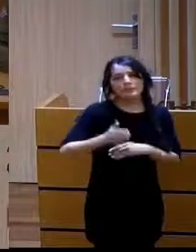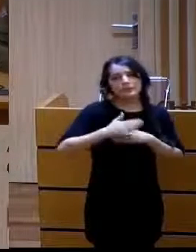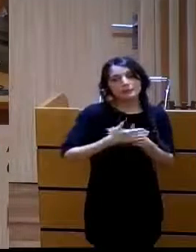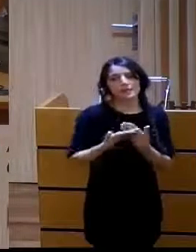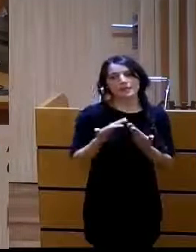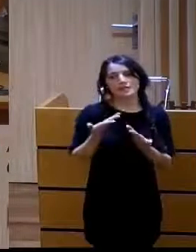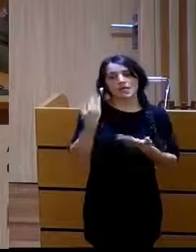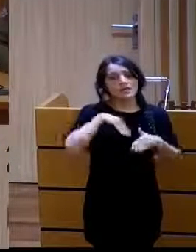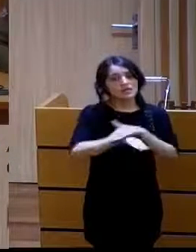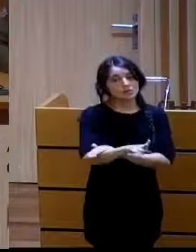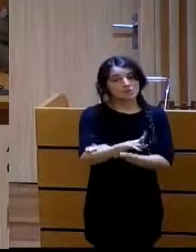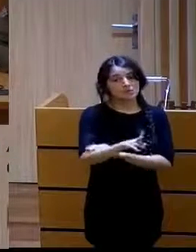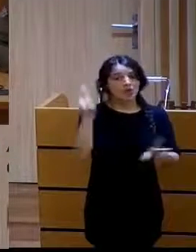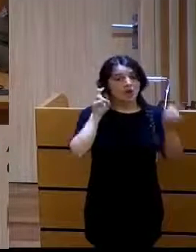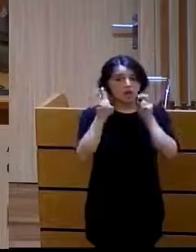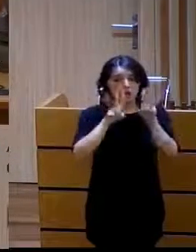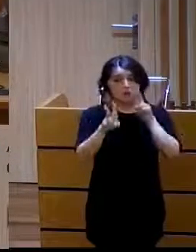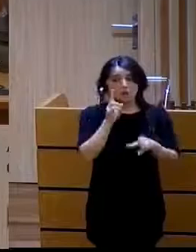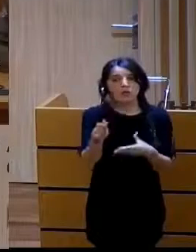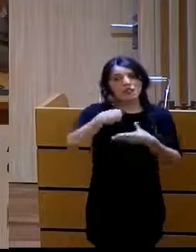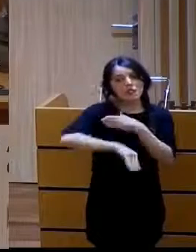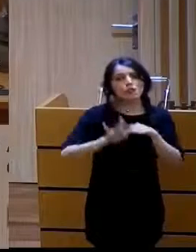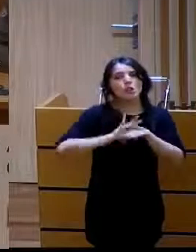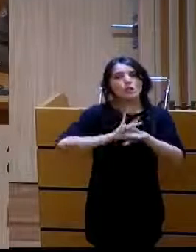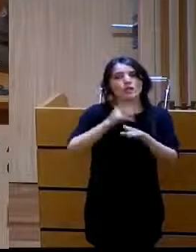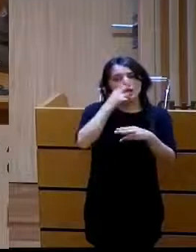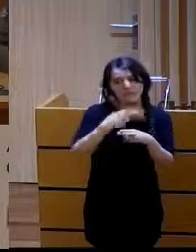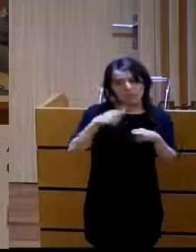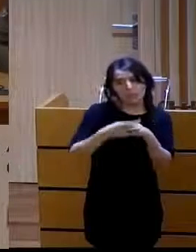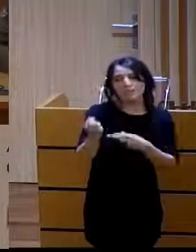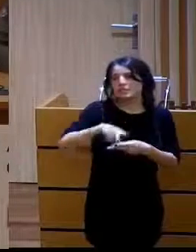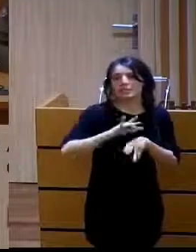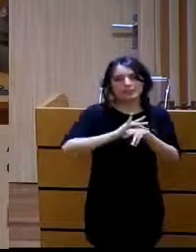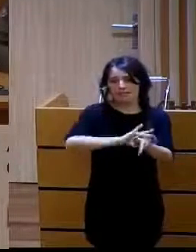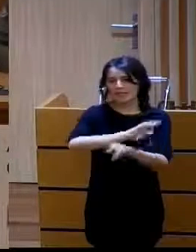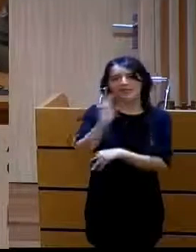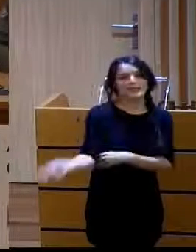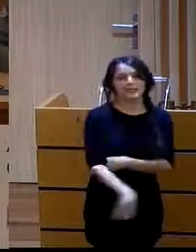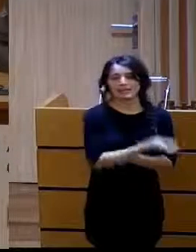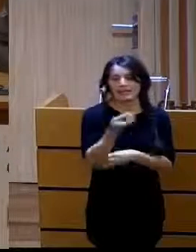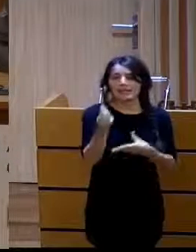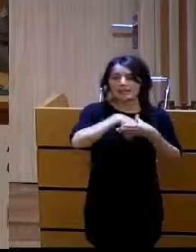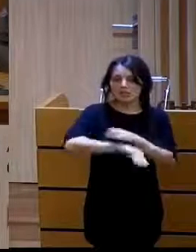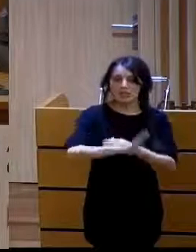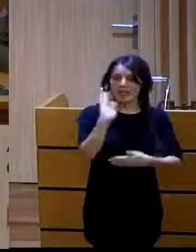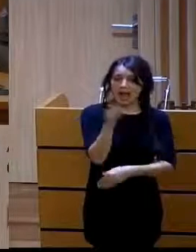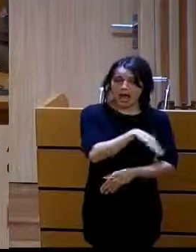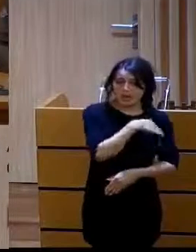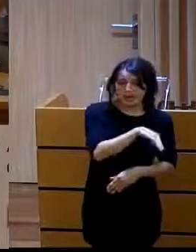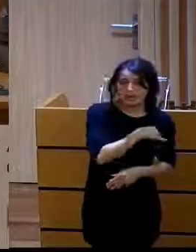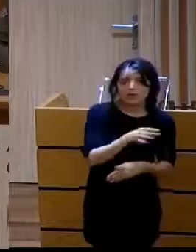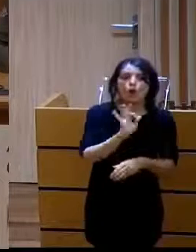política, esté en la agenda de los grupos de interés, de los operadores audiovisuales, esté en la academia, esté generando conocimiento para que